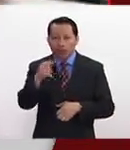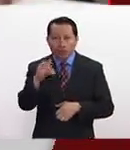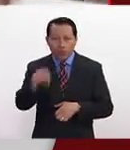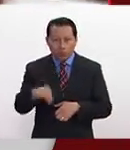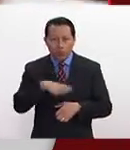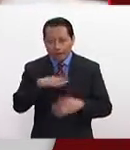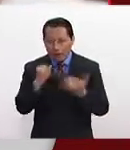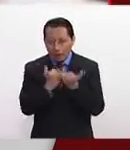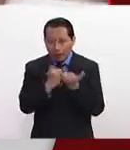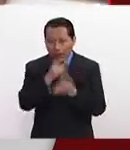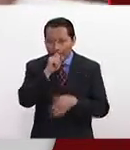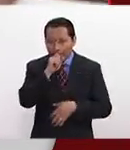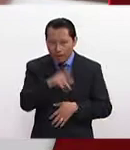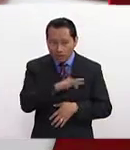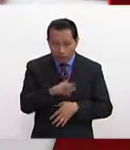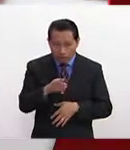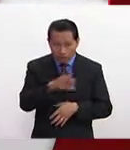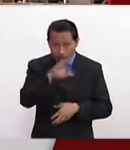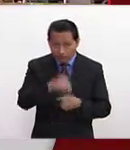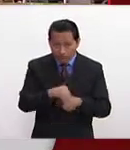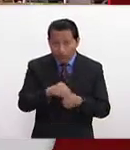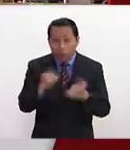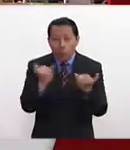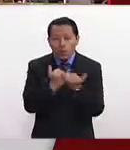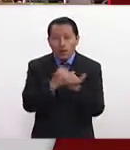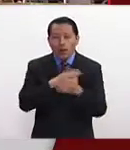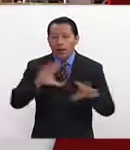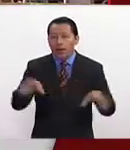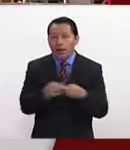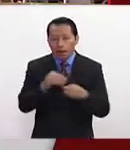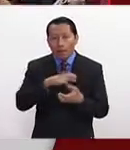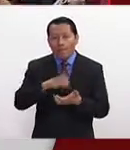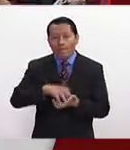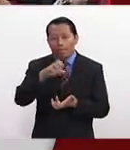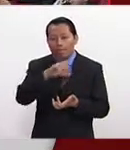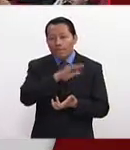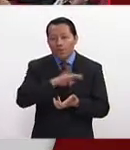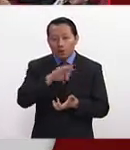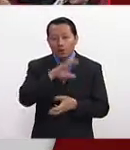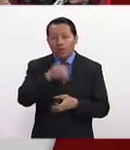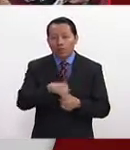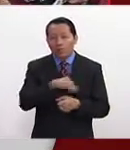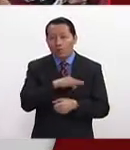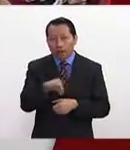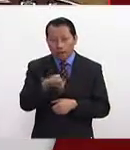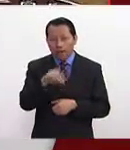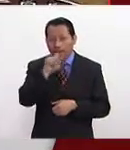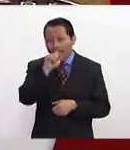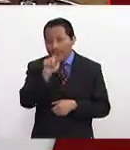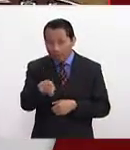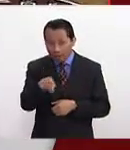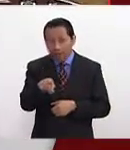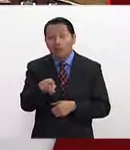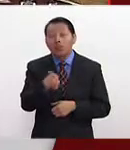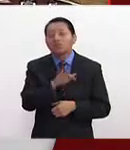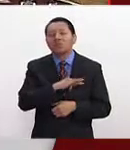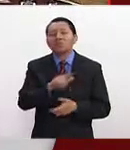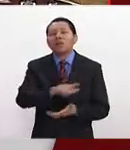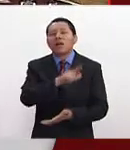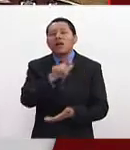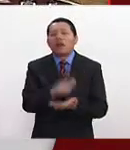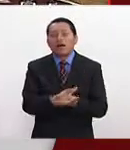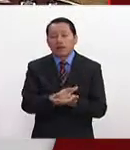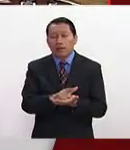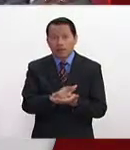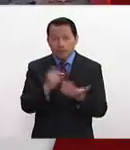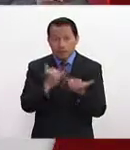CUP, digamos que ambos suman una mayoría absoluta en el Parlamento catalán, se aprueban las leyes, y en este